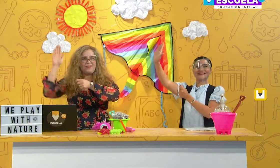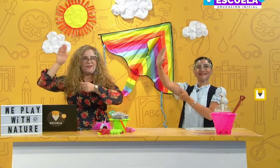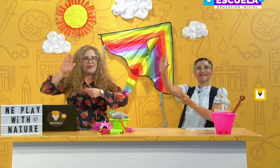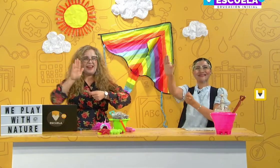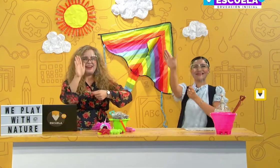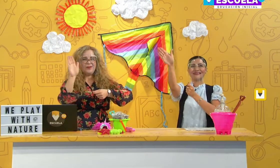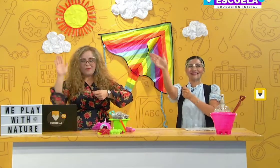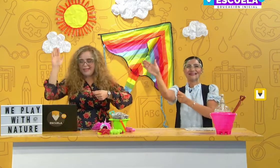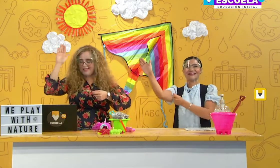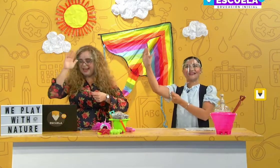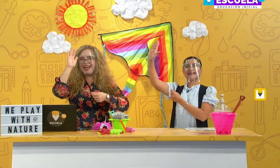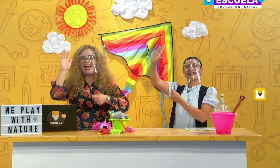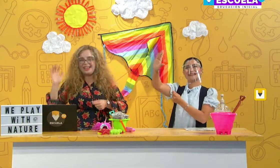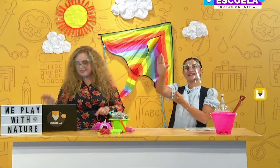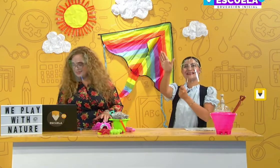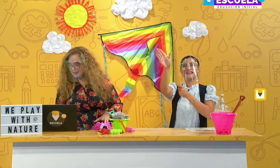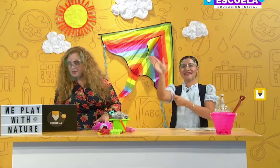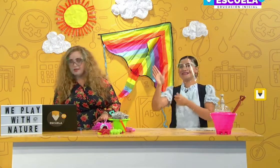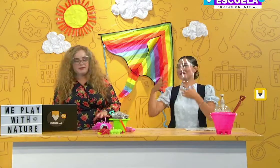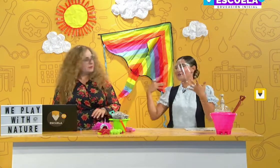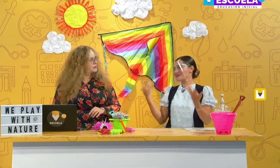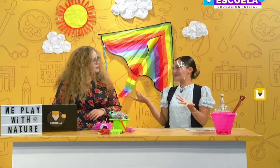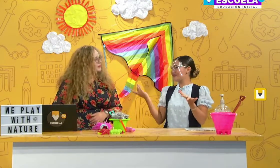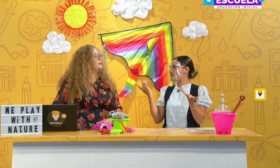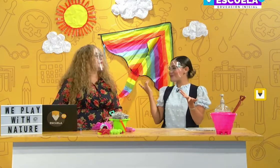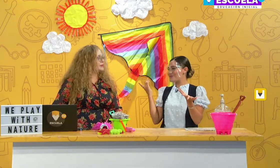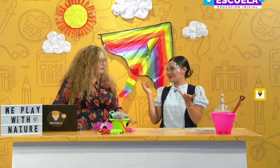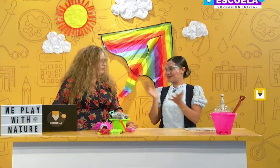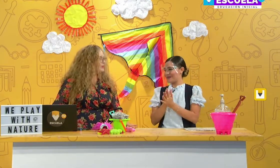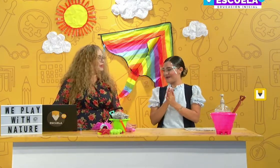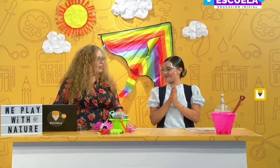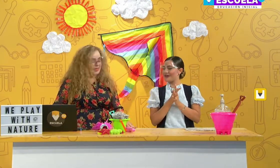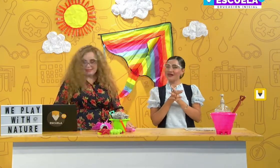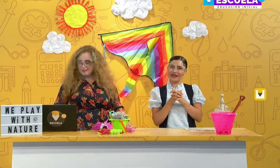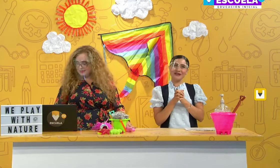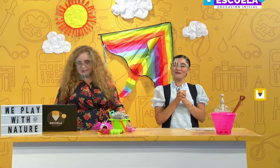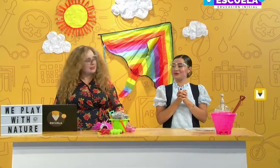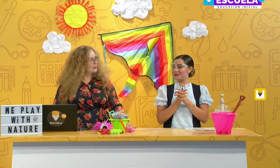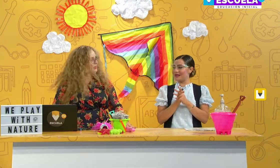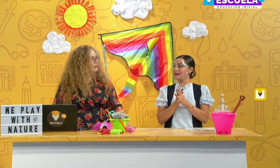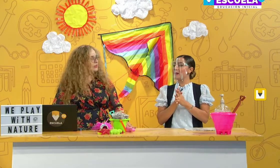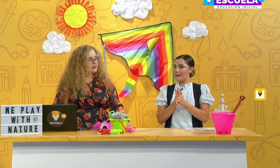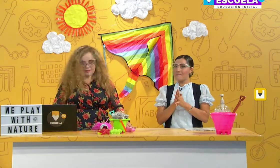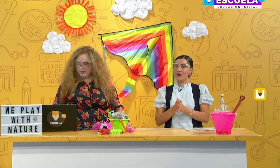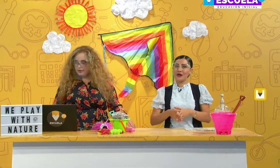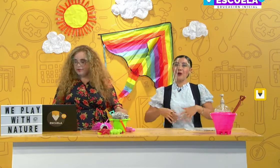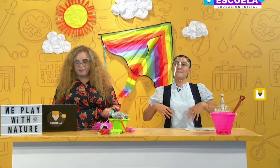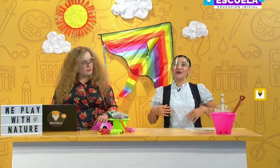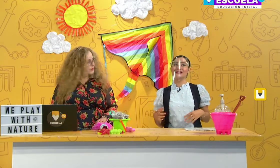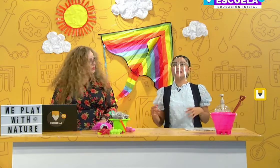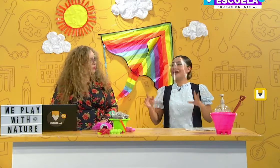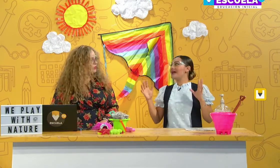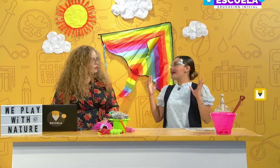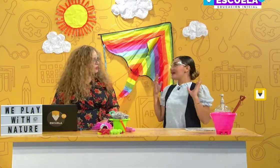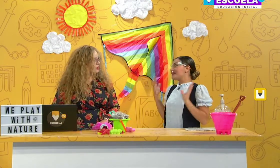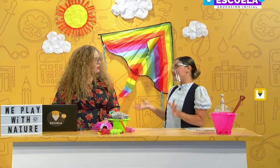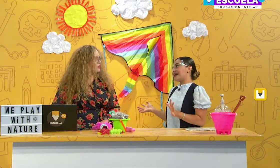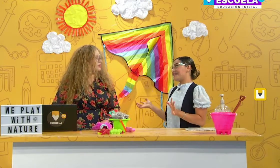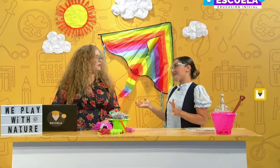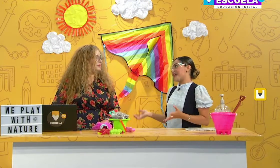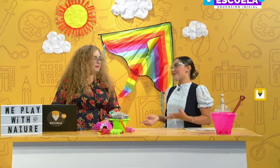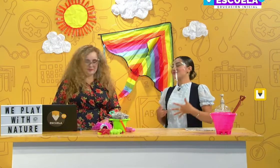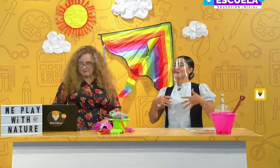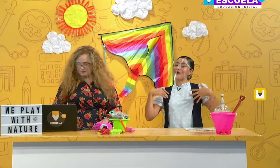encanta volar el cometa, kite. Y es también un diseño muy, muy natural. Ok, muy bien. Bueno, pues